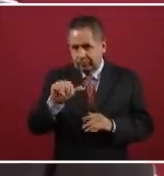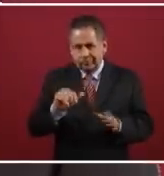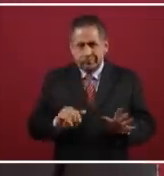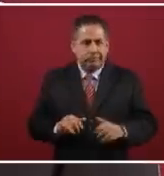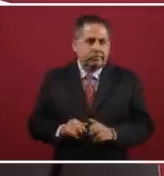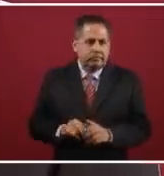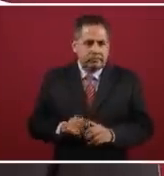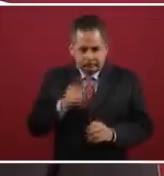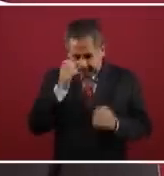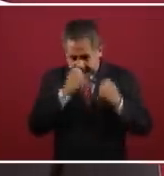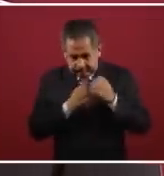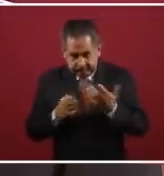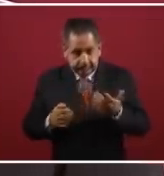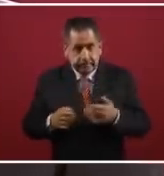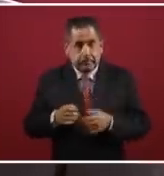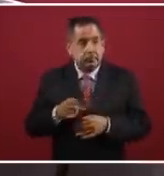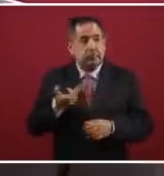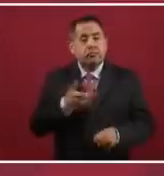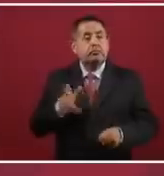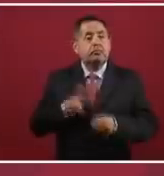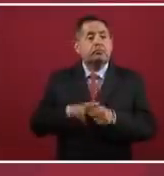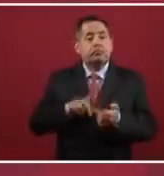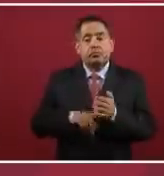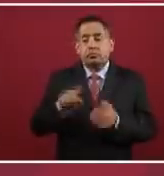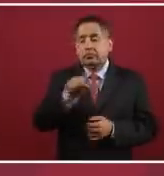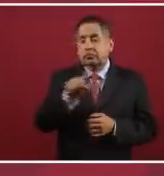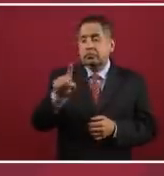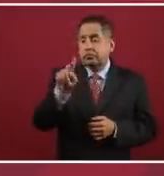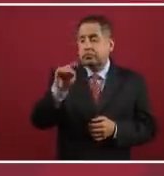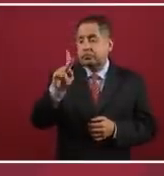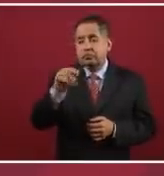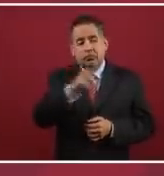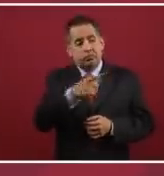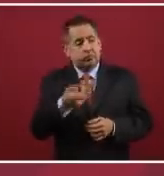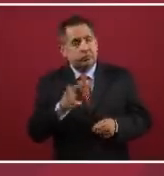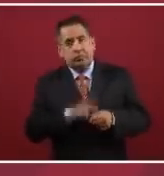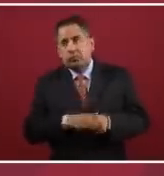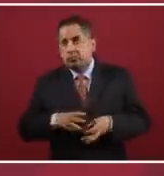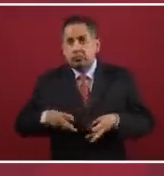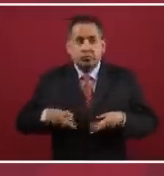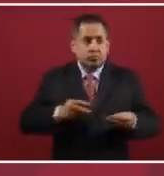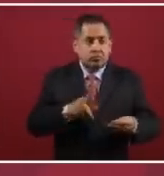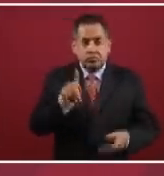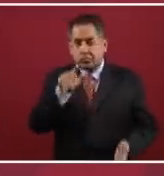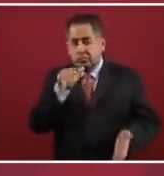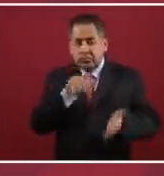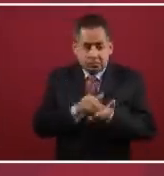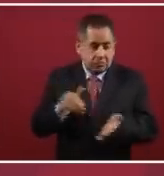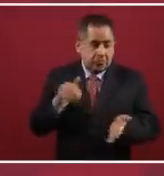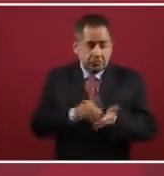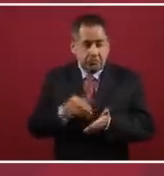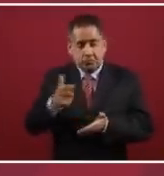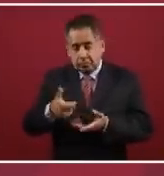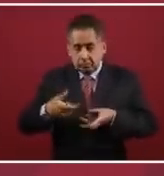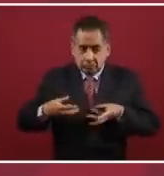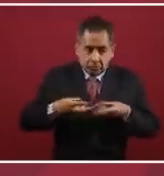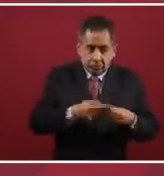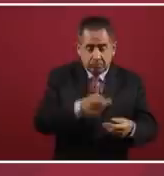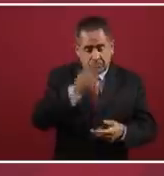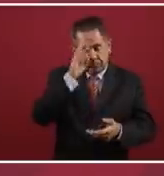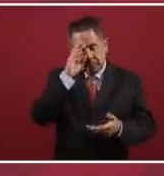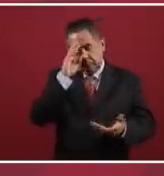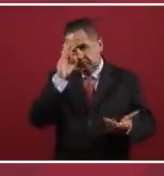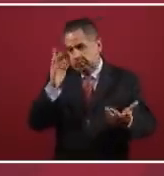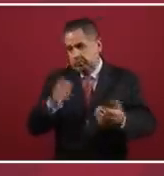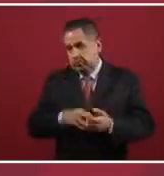Al final, el de Zumpango va a terminar costando como 7,000 millones de pesos,